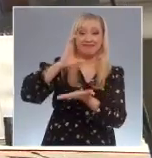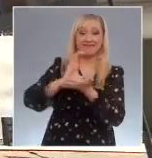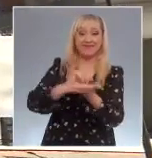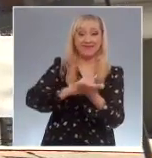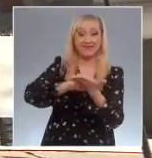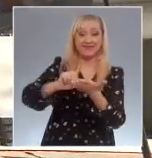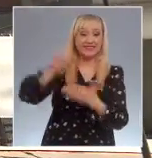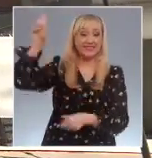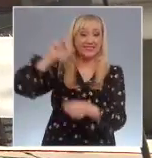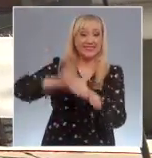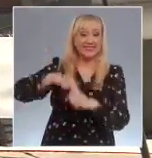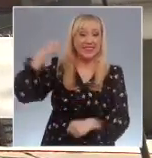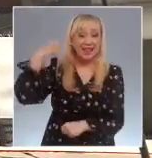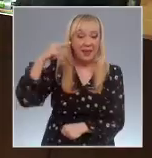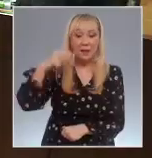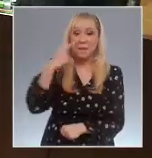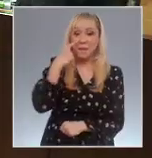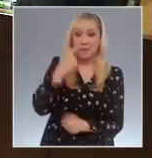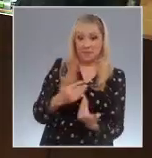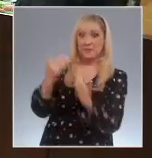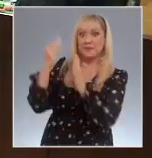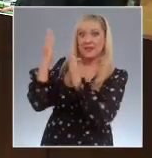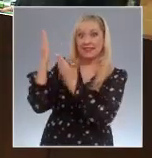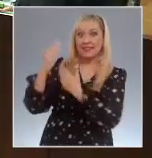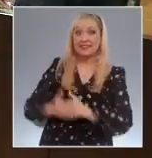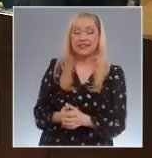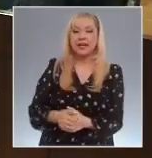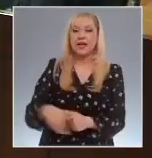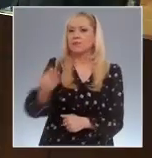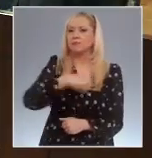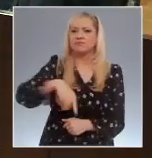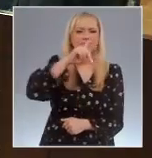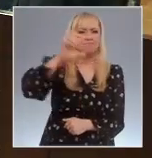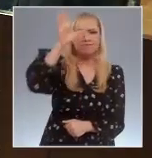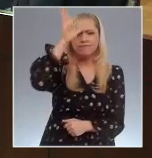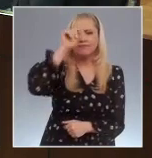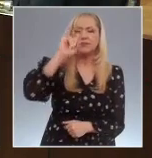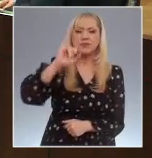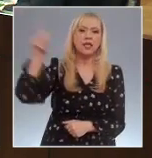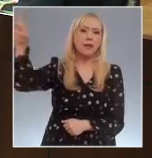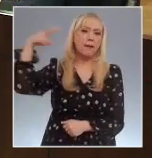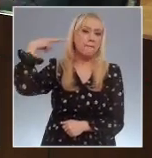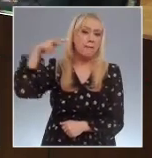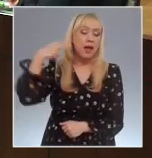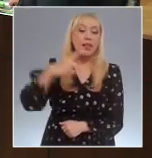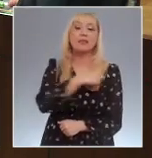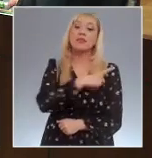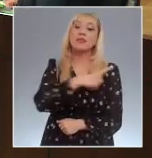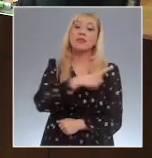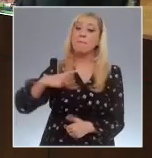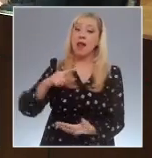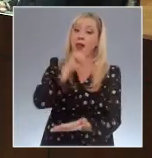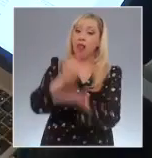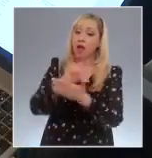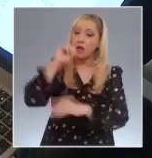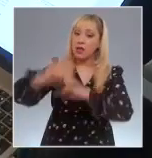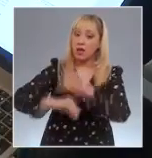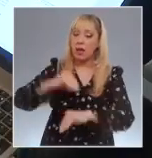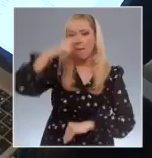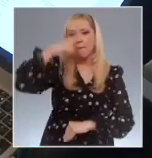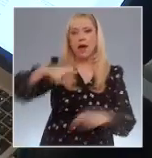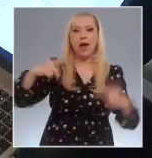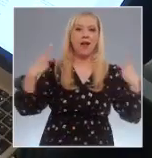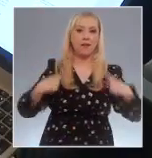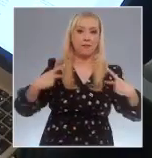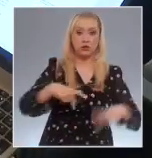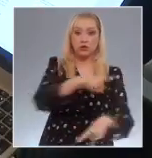la Federación determinó por unanimidad que el Congreso de Veracruz debe legislar para que las personas con discapacidad tengan